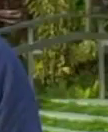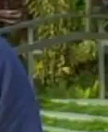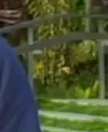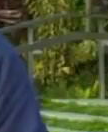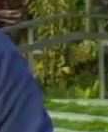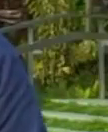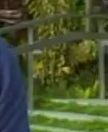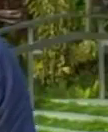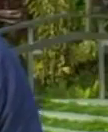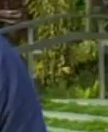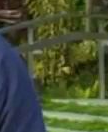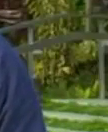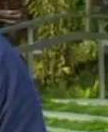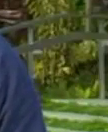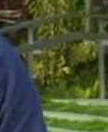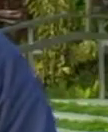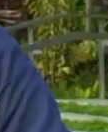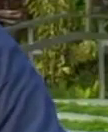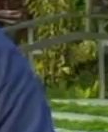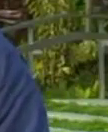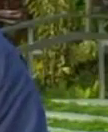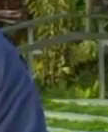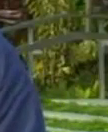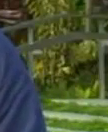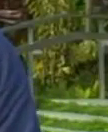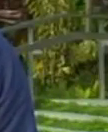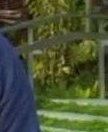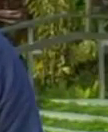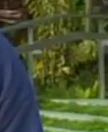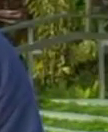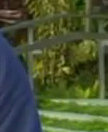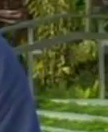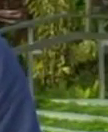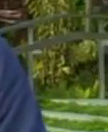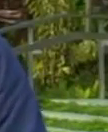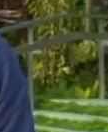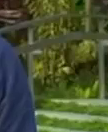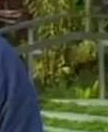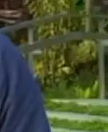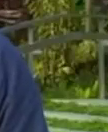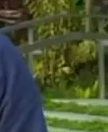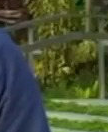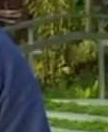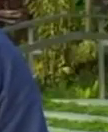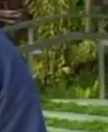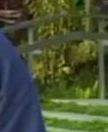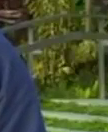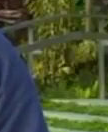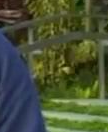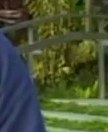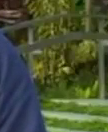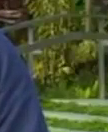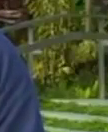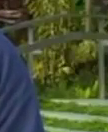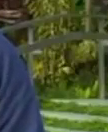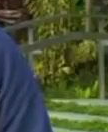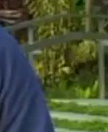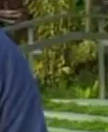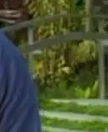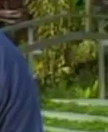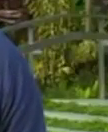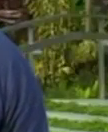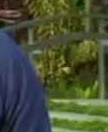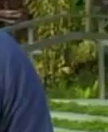vienen buscando cómo mejorar cada día más las herramientas, cómo mejorar ese acceso que tienen las personas con limitación